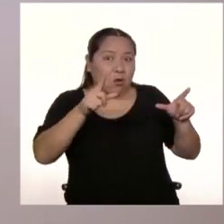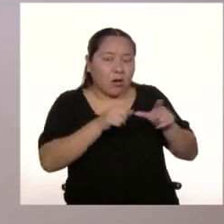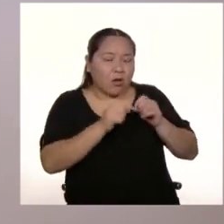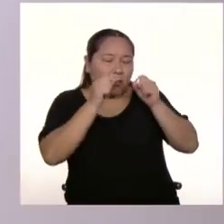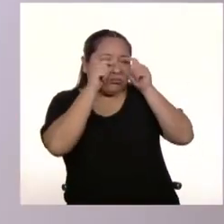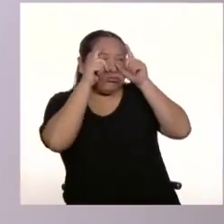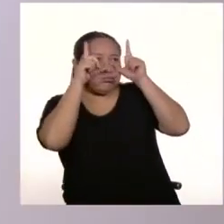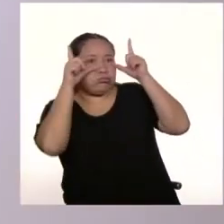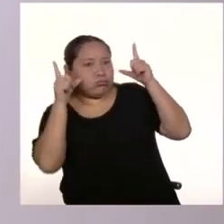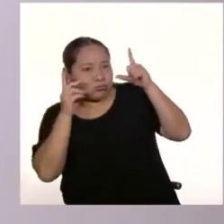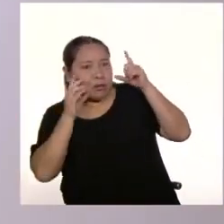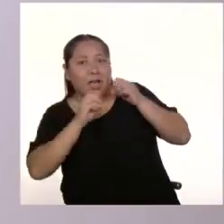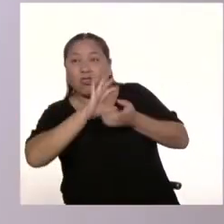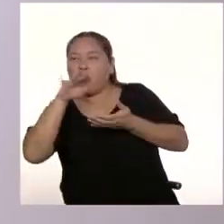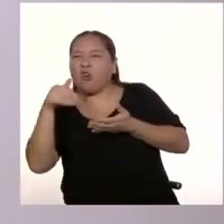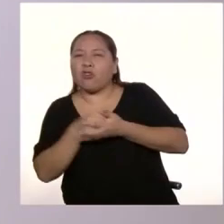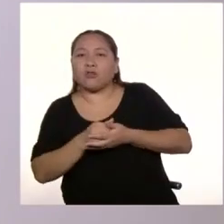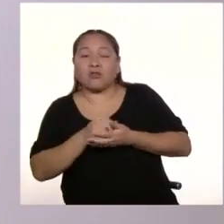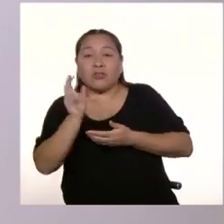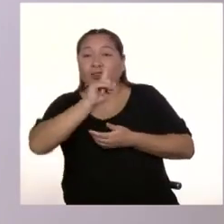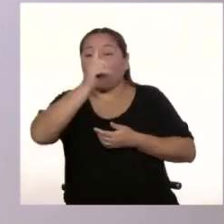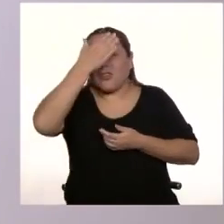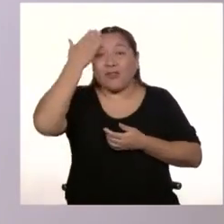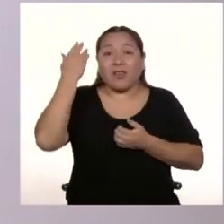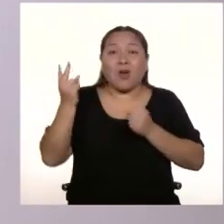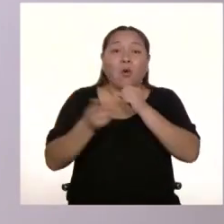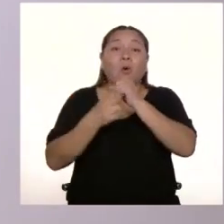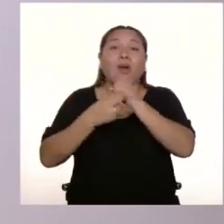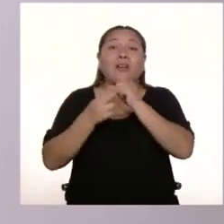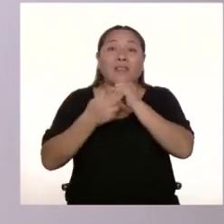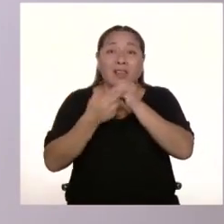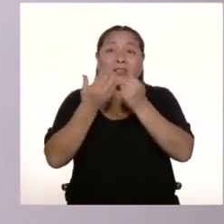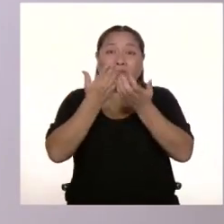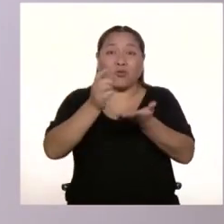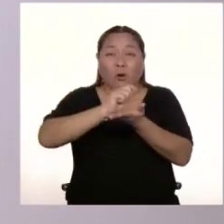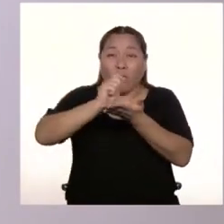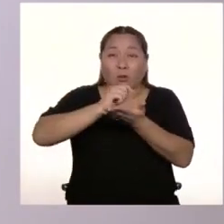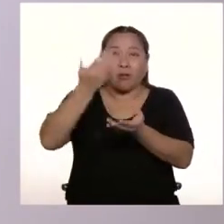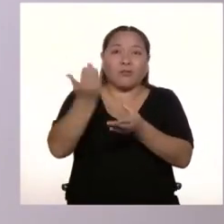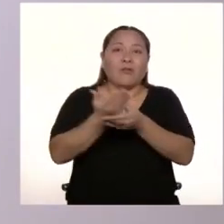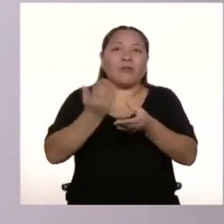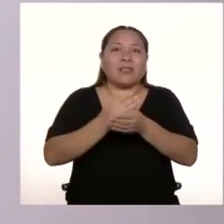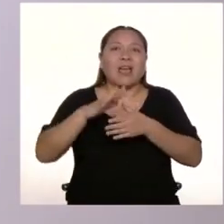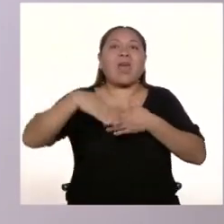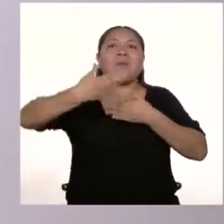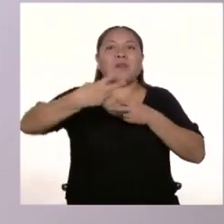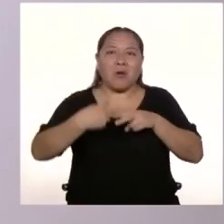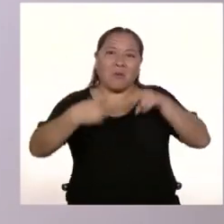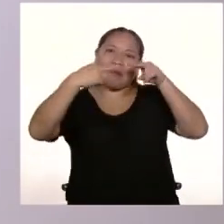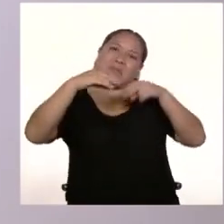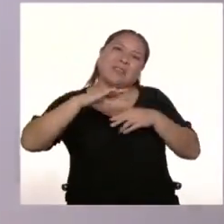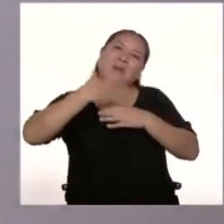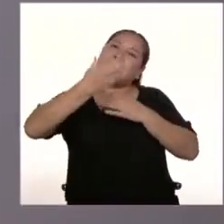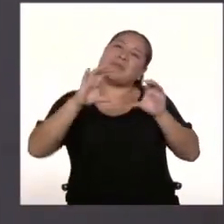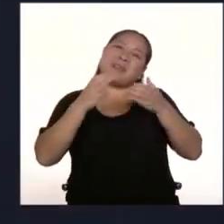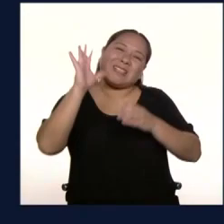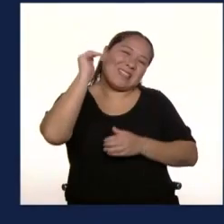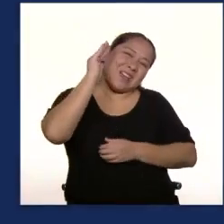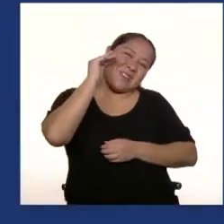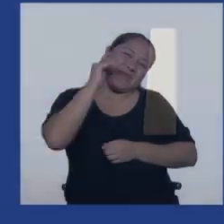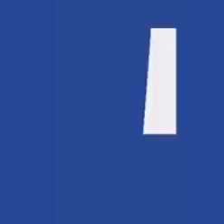toda la humanidad? No olvides guardar todos tus apuntes en tu portafolio de aprendizaje. Nos vemos en la siguiente clase. ¡Chao!